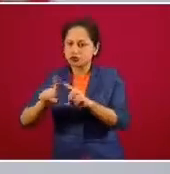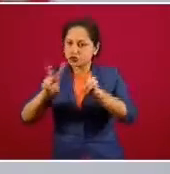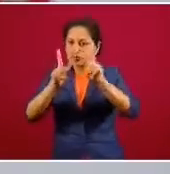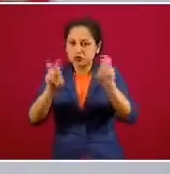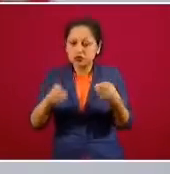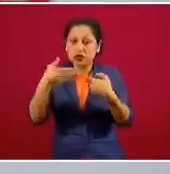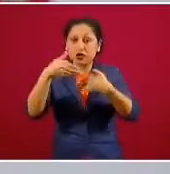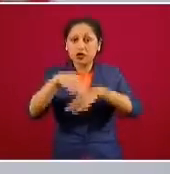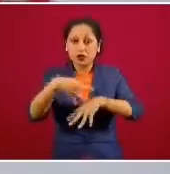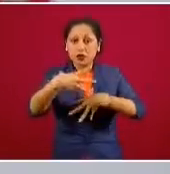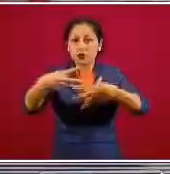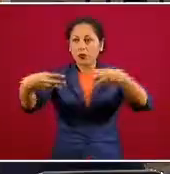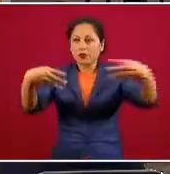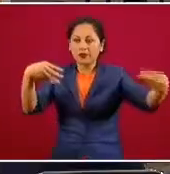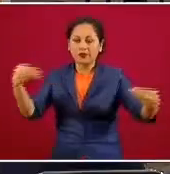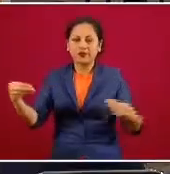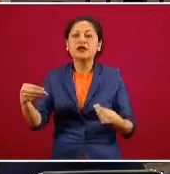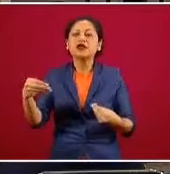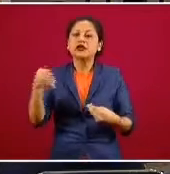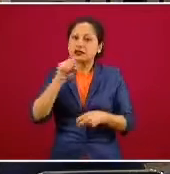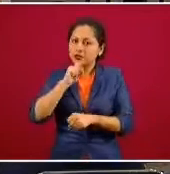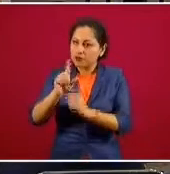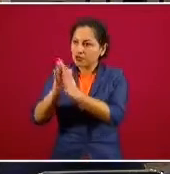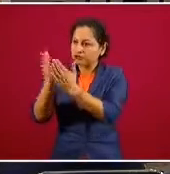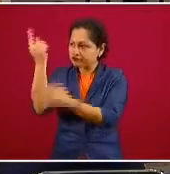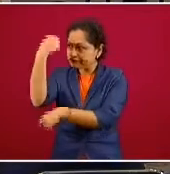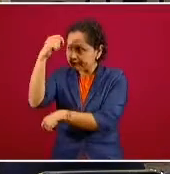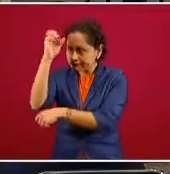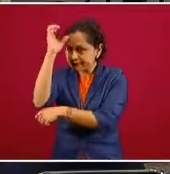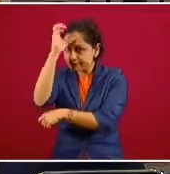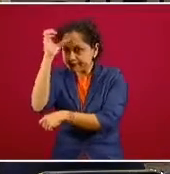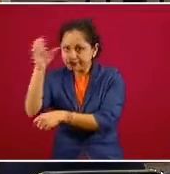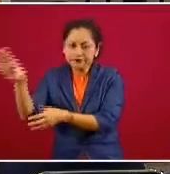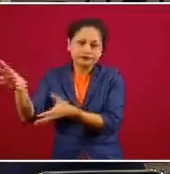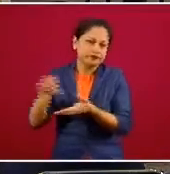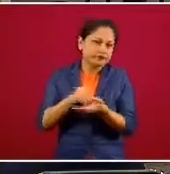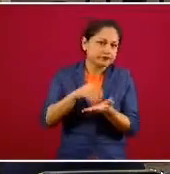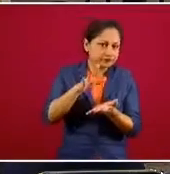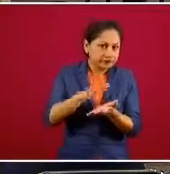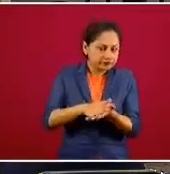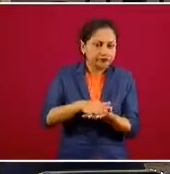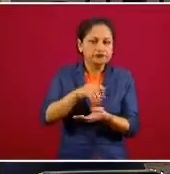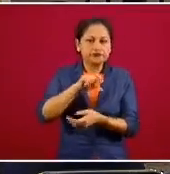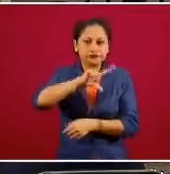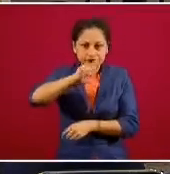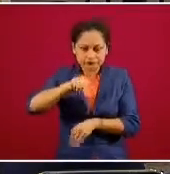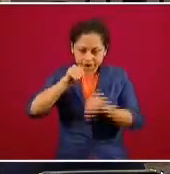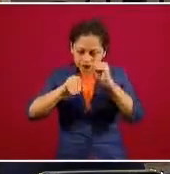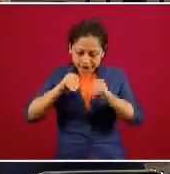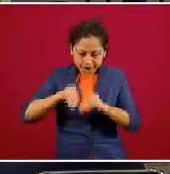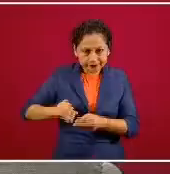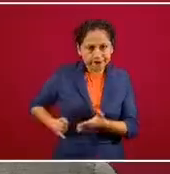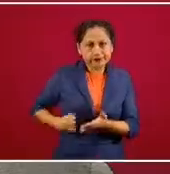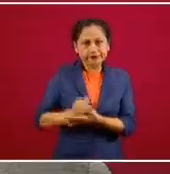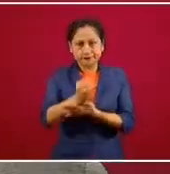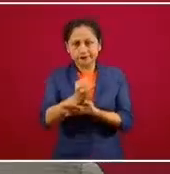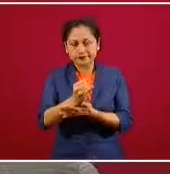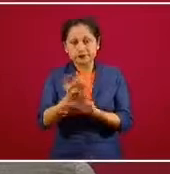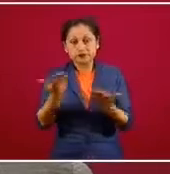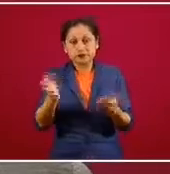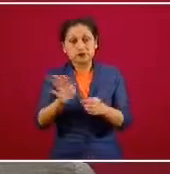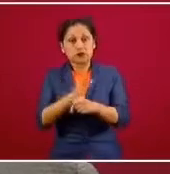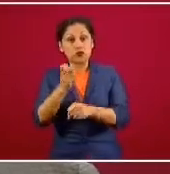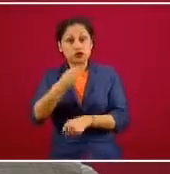pero también en la evidencia científica. Y continuamente, de manera diaria, estamos